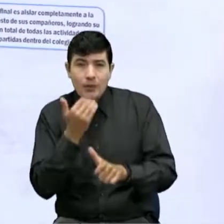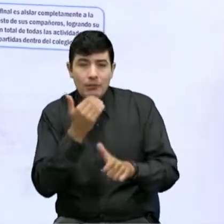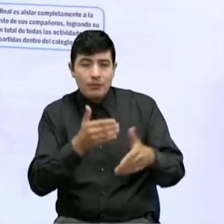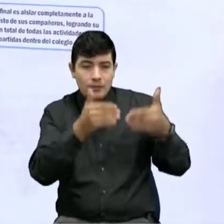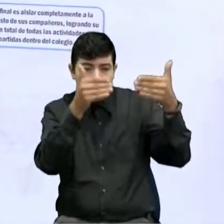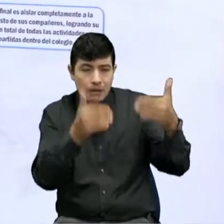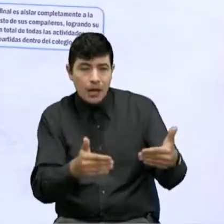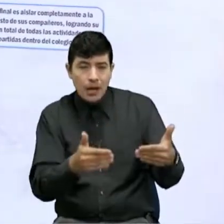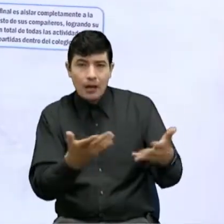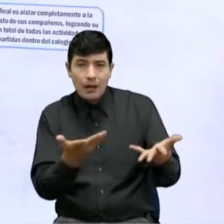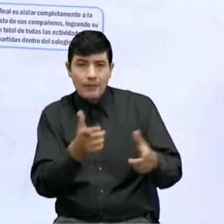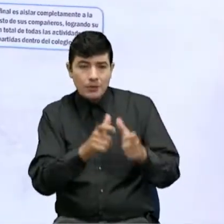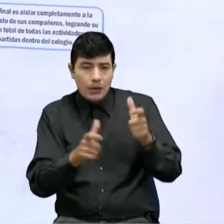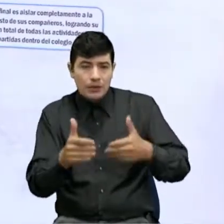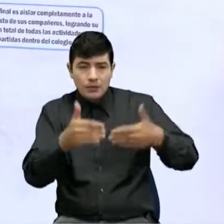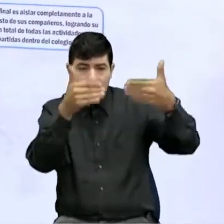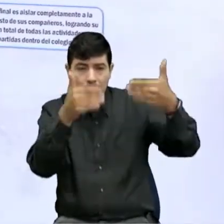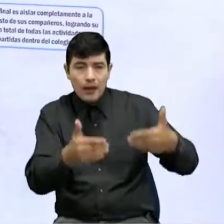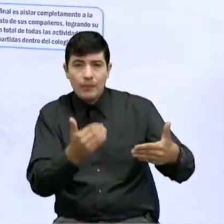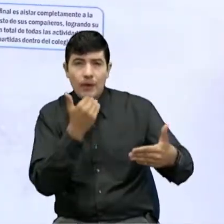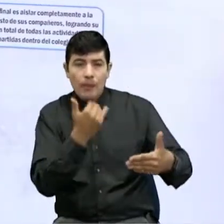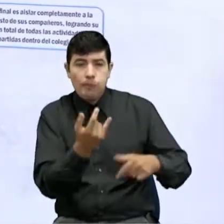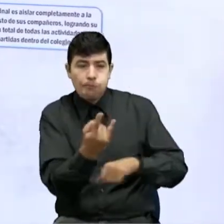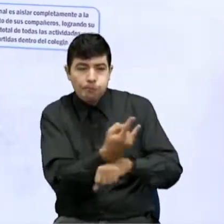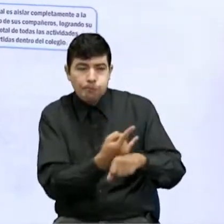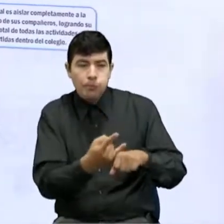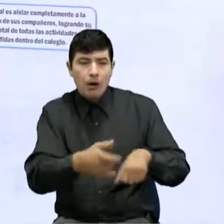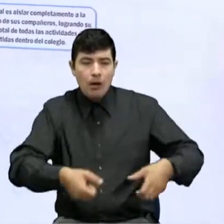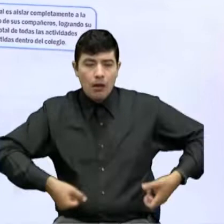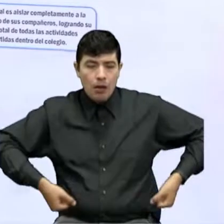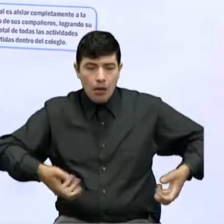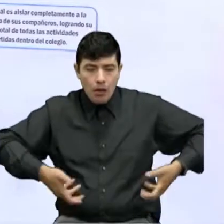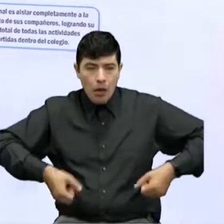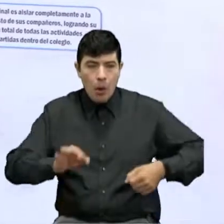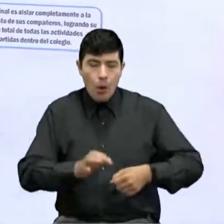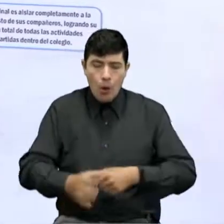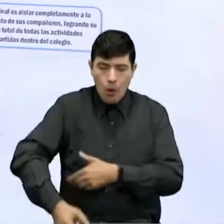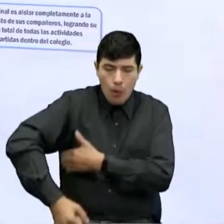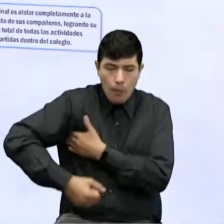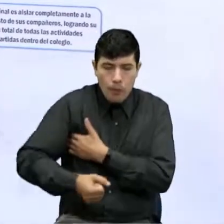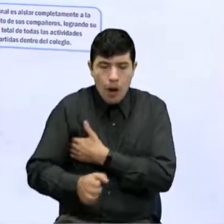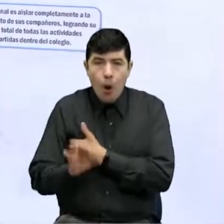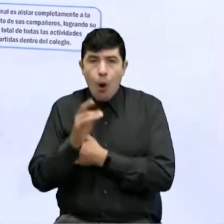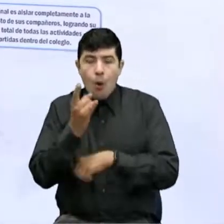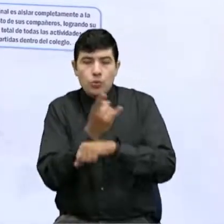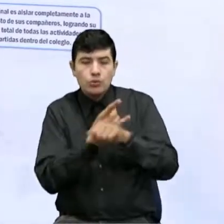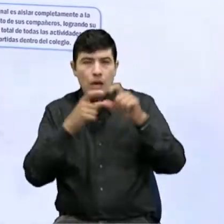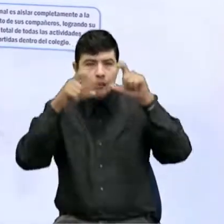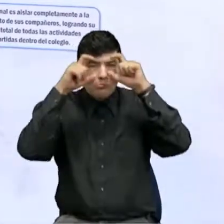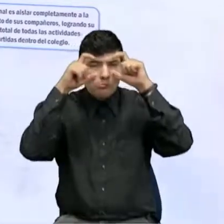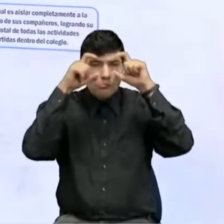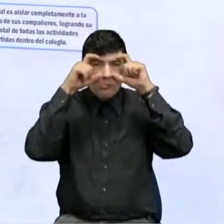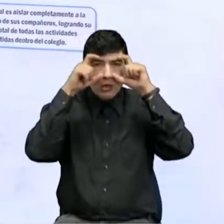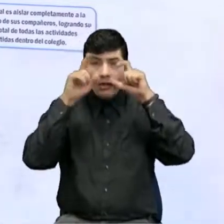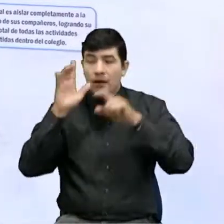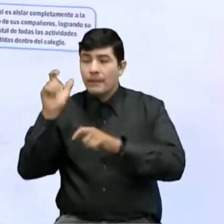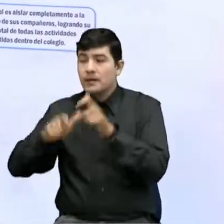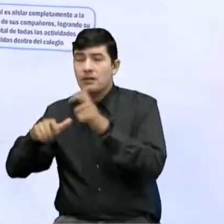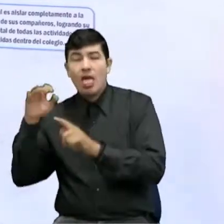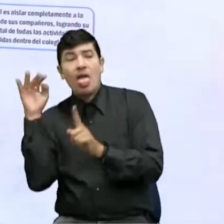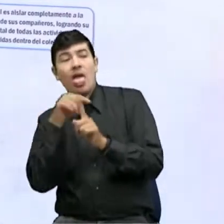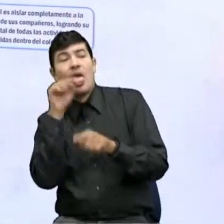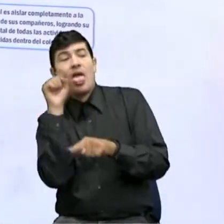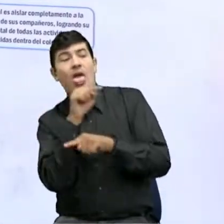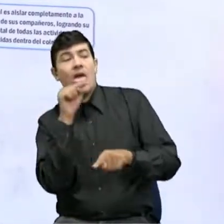discapacidad, que de pronto tiene que utilizar silla de ruedas o muleta o utiliza gafitas, entonces se la montamos que porque hay, que